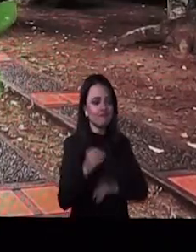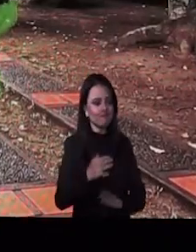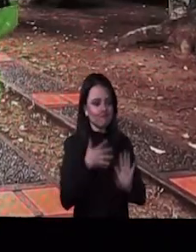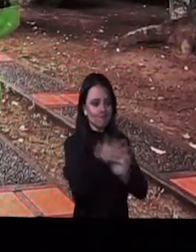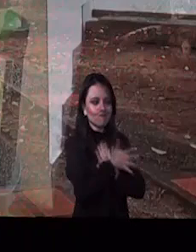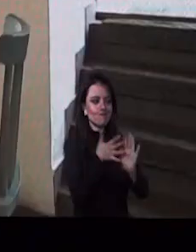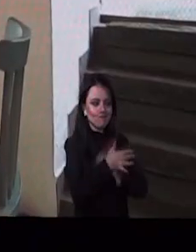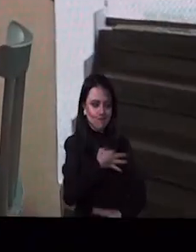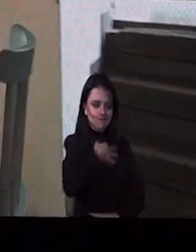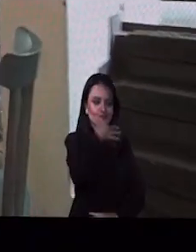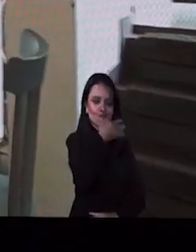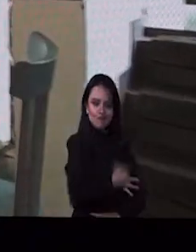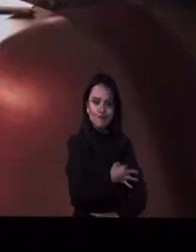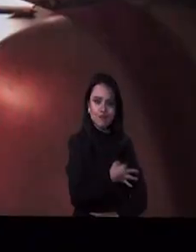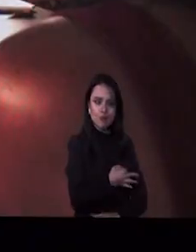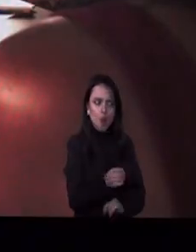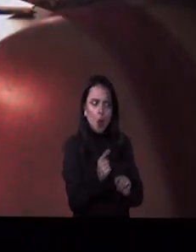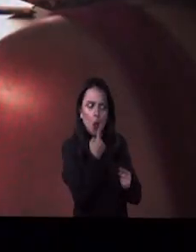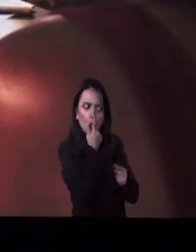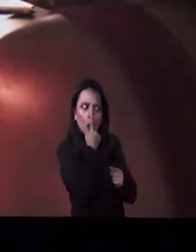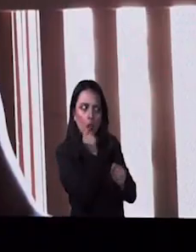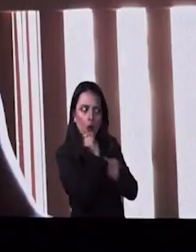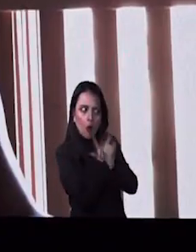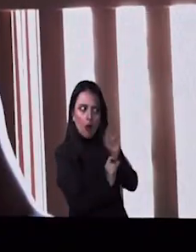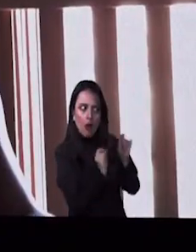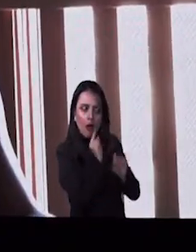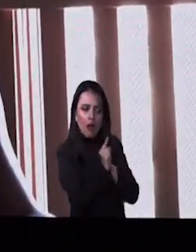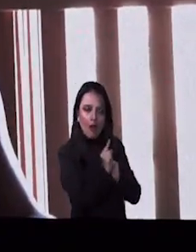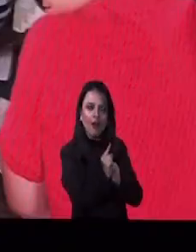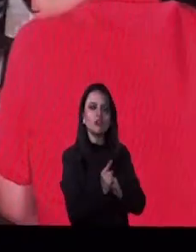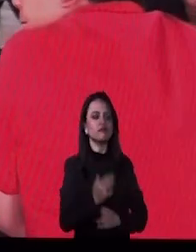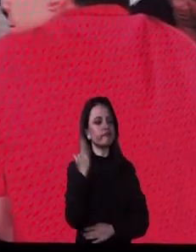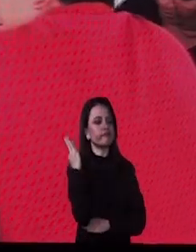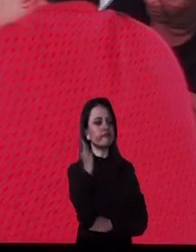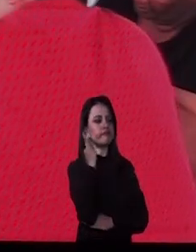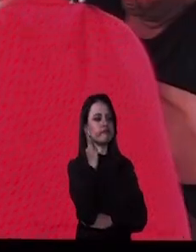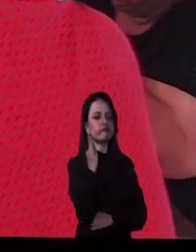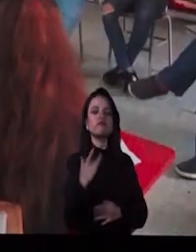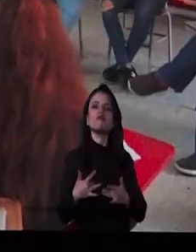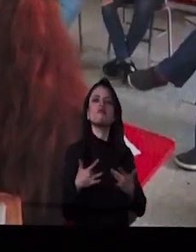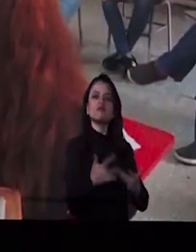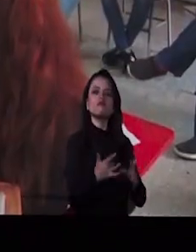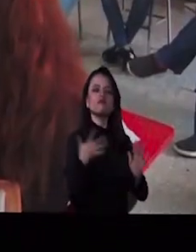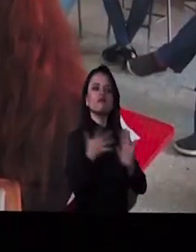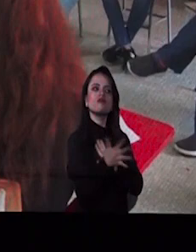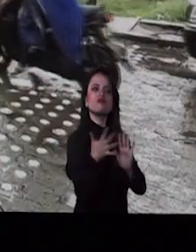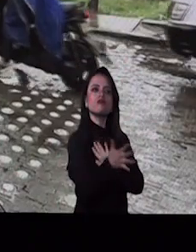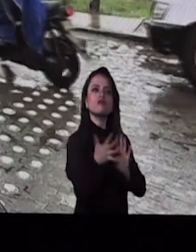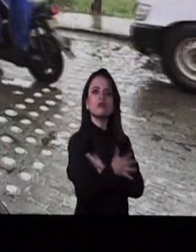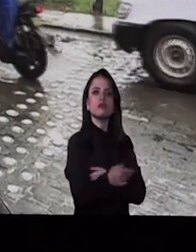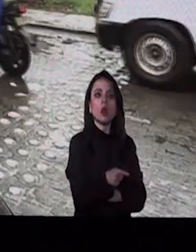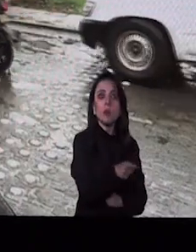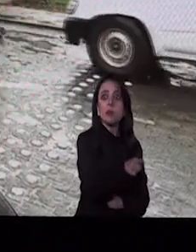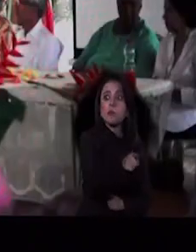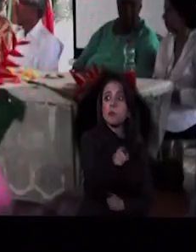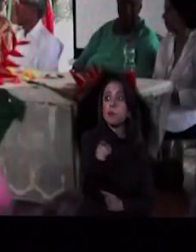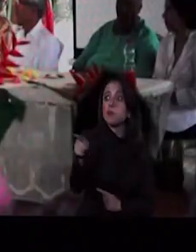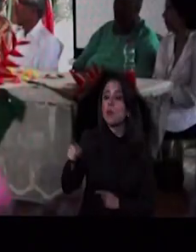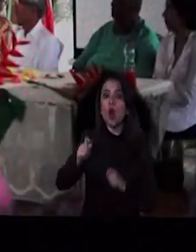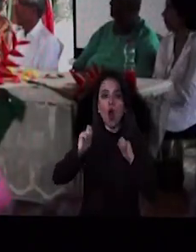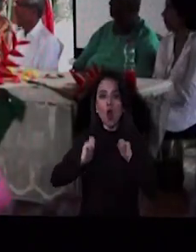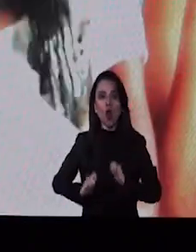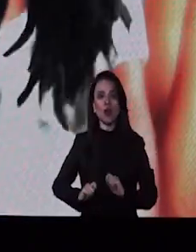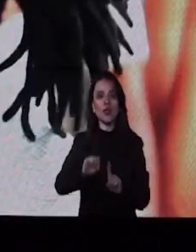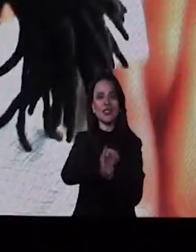podía acercarse para conocer la labor de la entidad, dar sus testimonios voluntarios y converger con otros actores en iniciativas